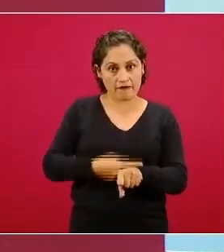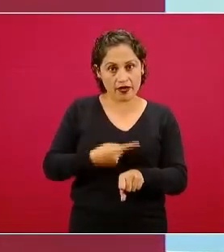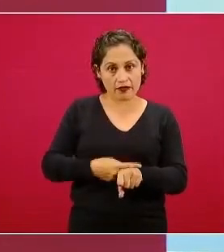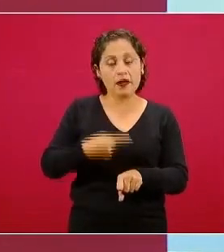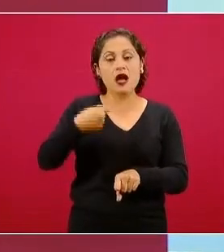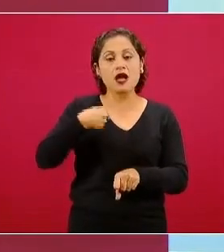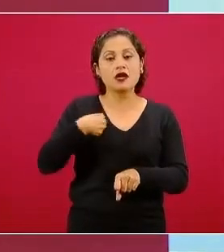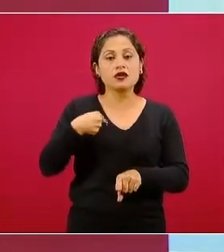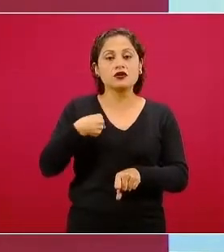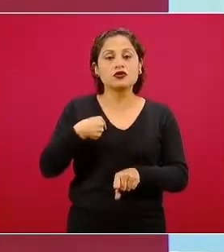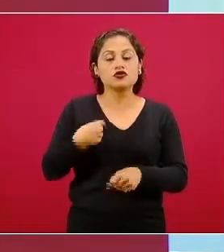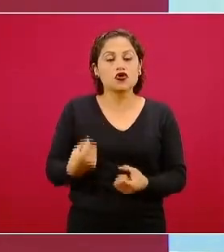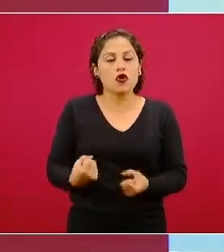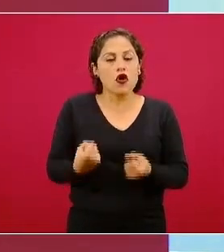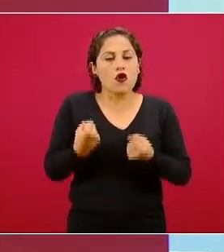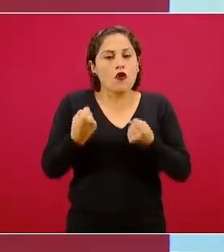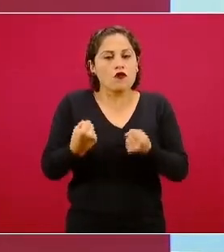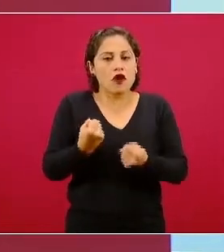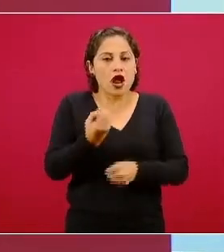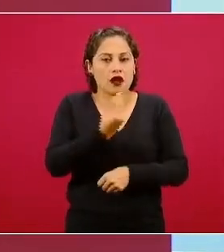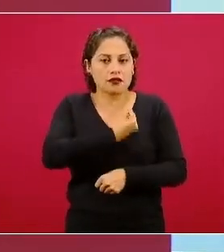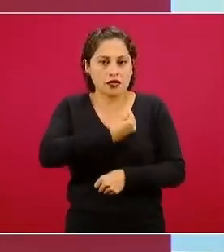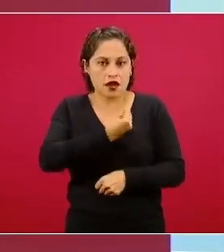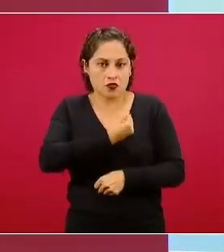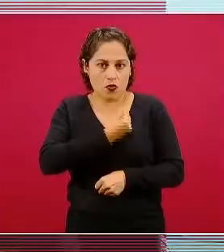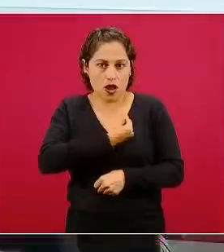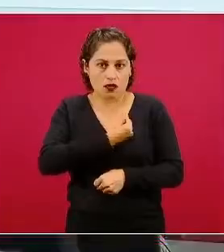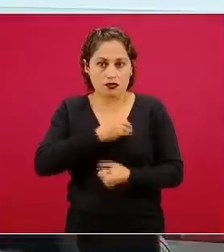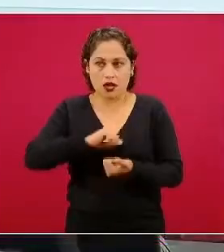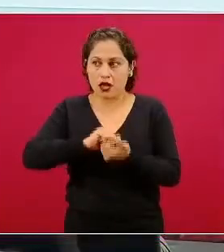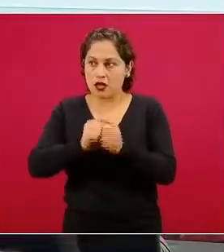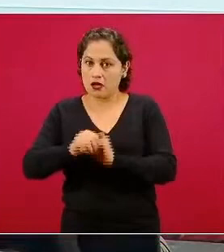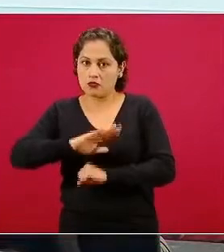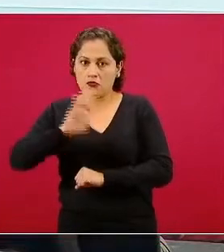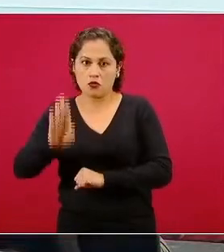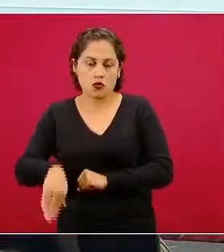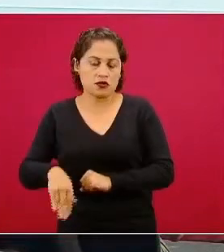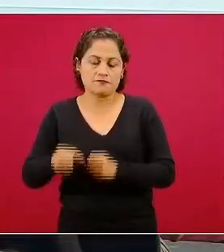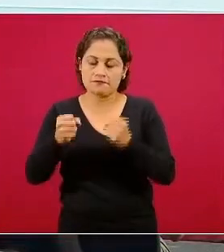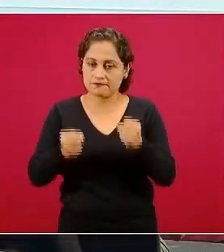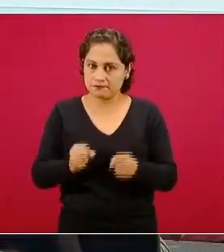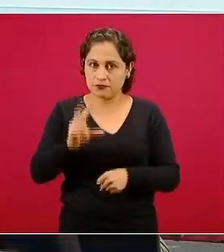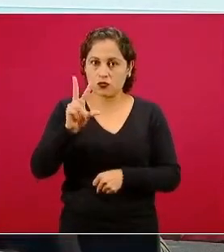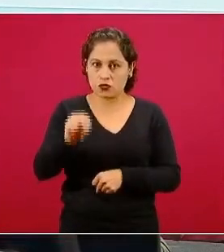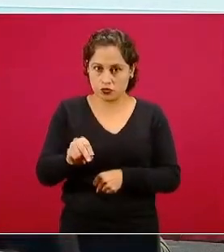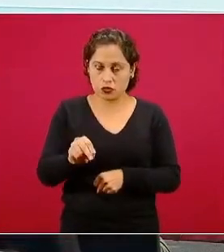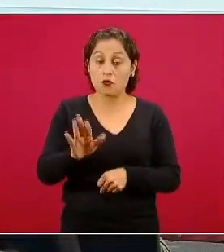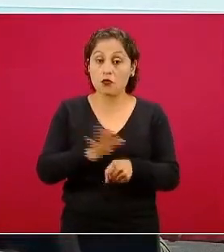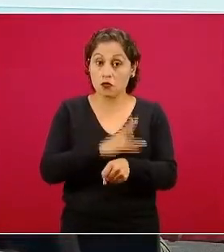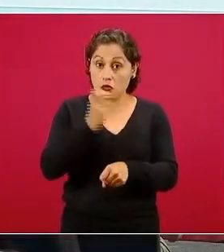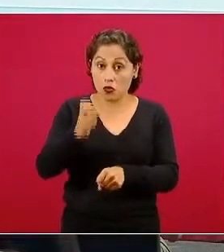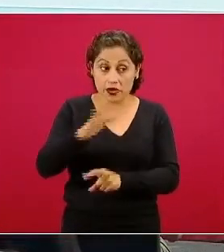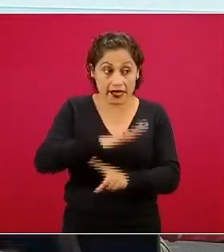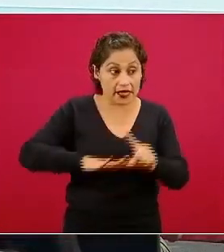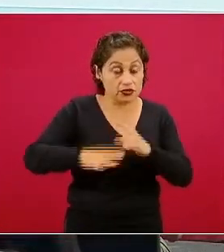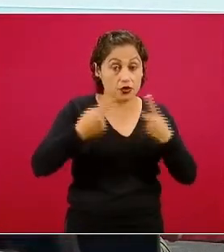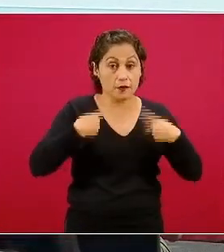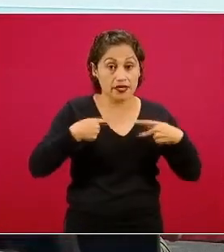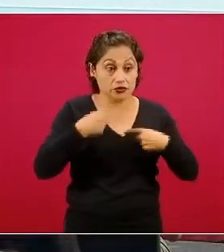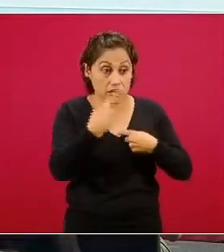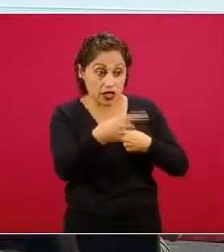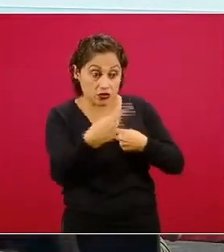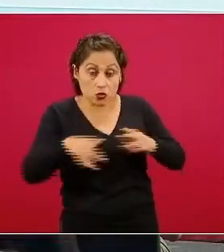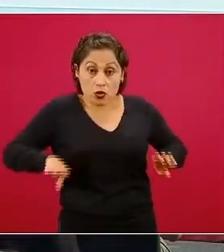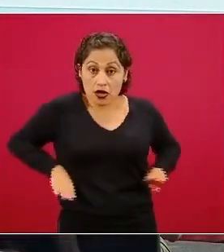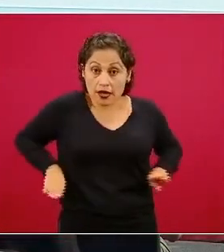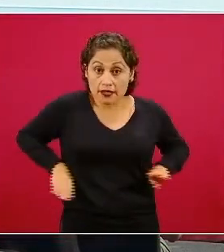desafortunadamente morir. Por eso es que la focalizamos a grupos de riesgo. De tal forma que no pensemos que nos vacunamos